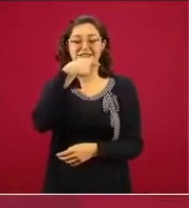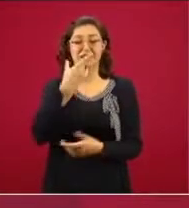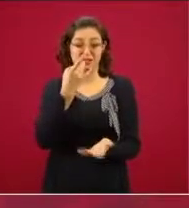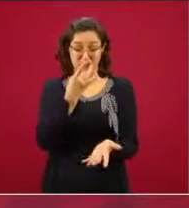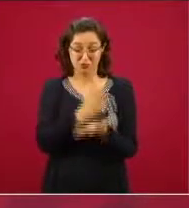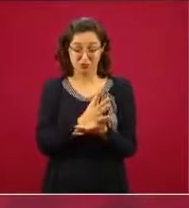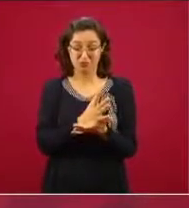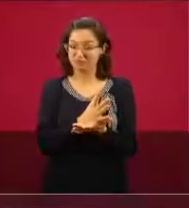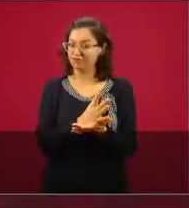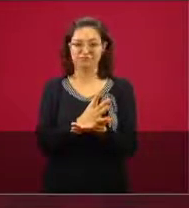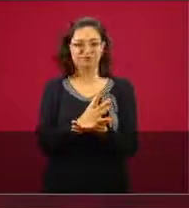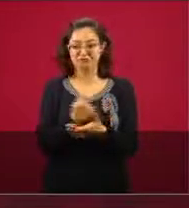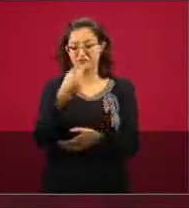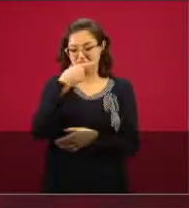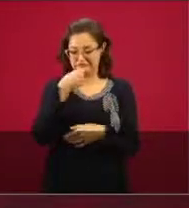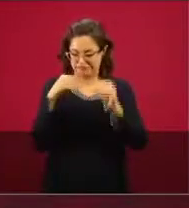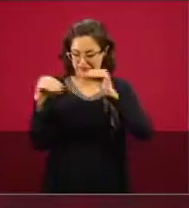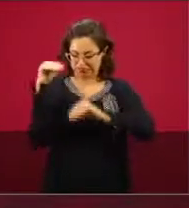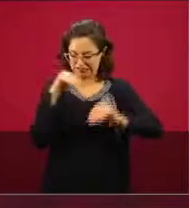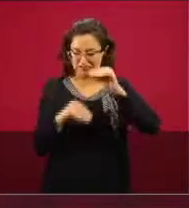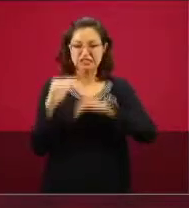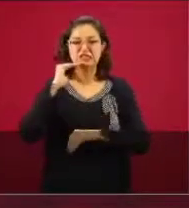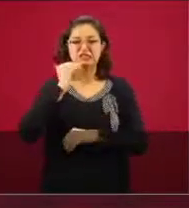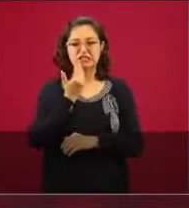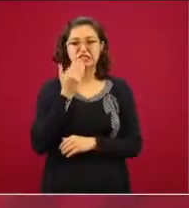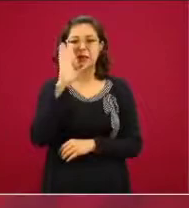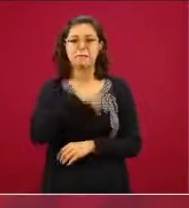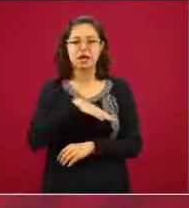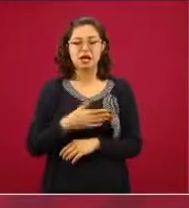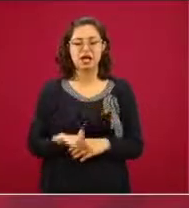eso, adulteraban los medicamentos.